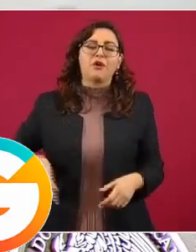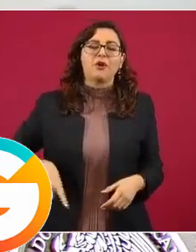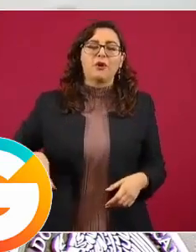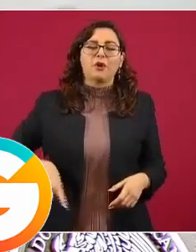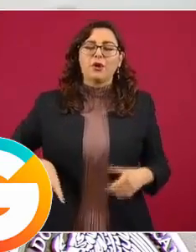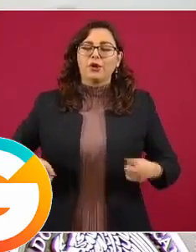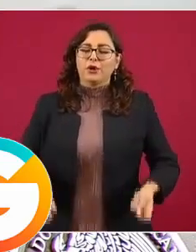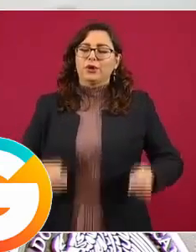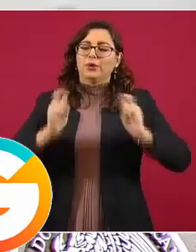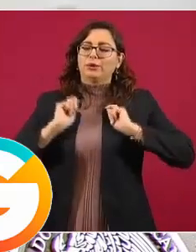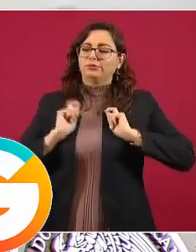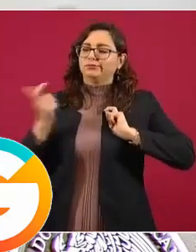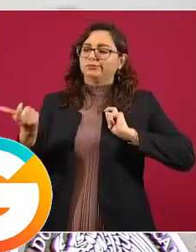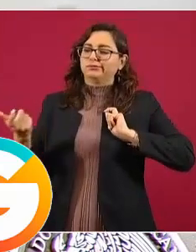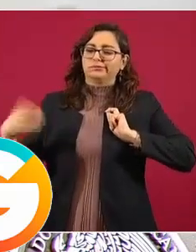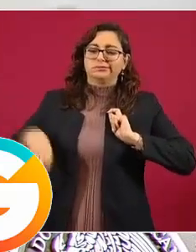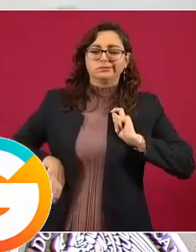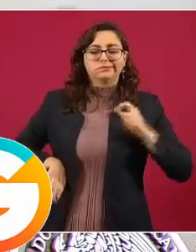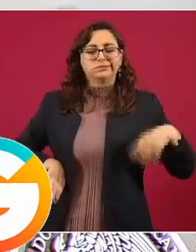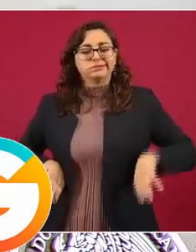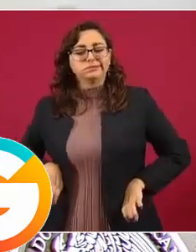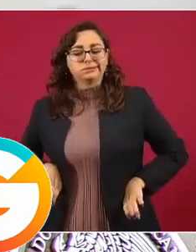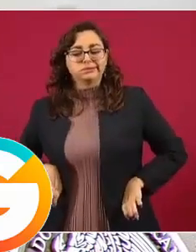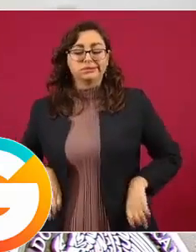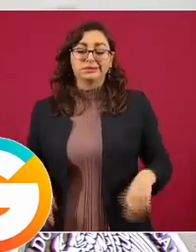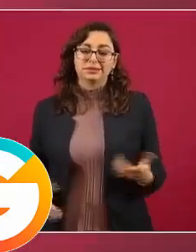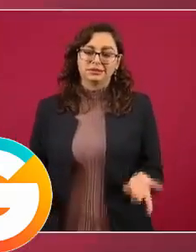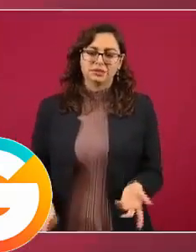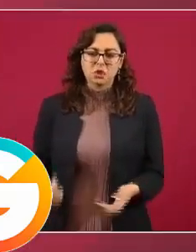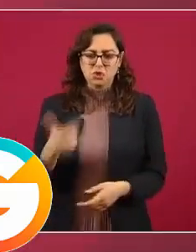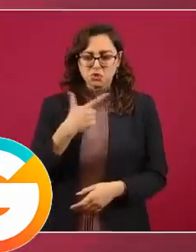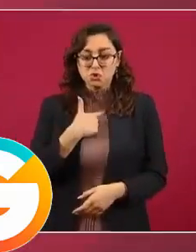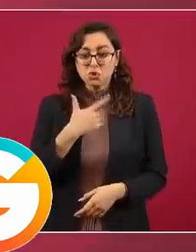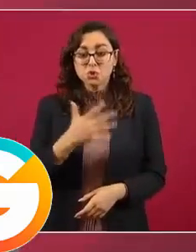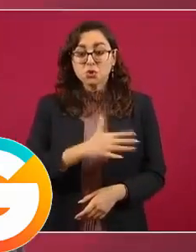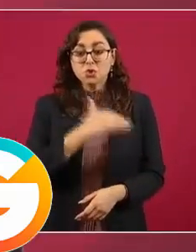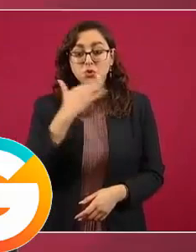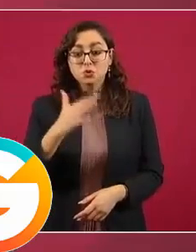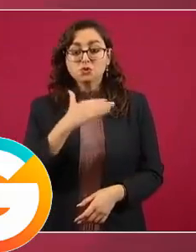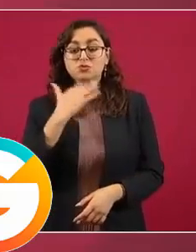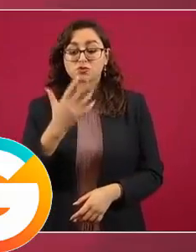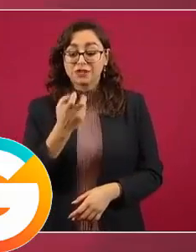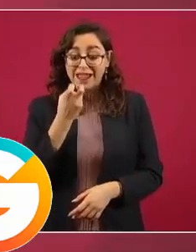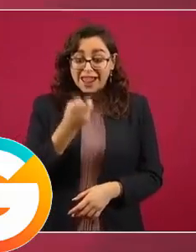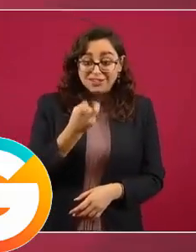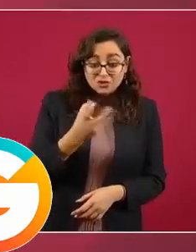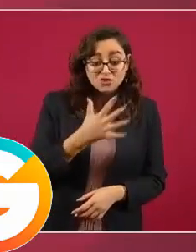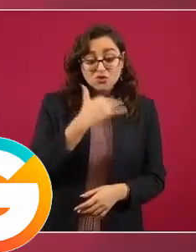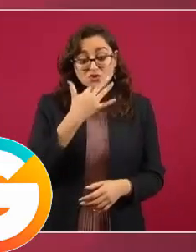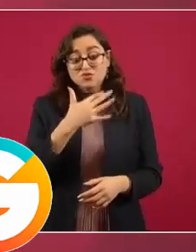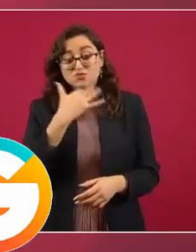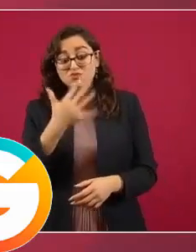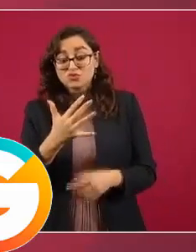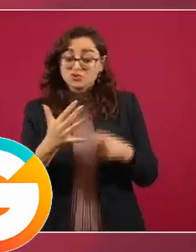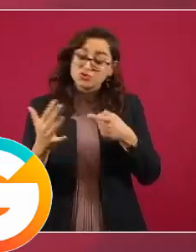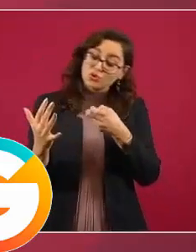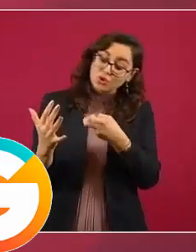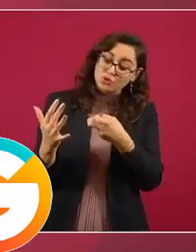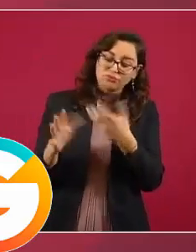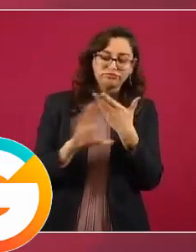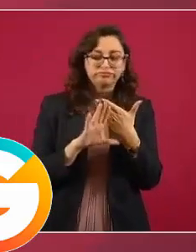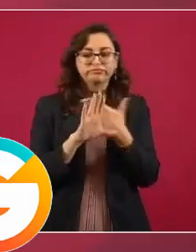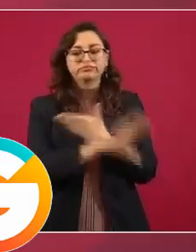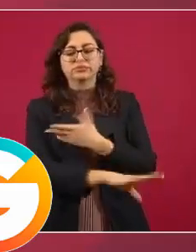Yo estoy en contra de la corrupción, no estoy en contra de los empresarios, o sea, así